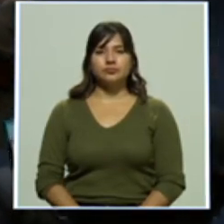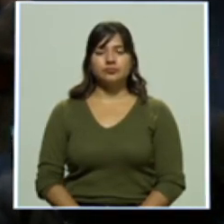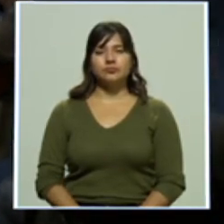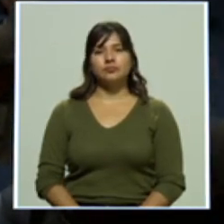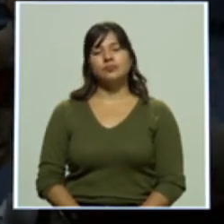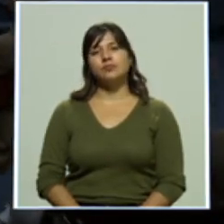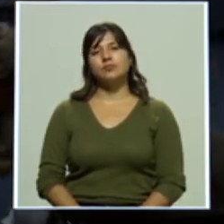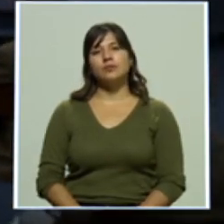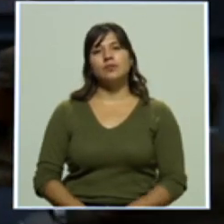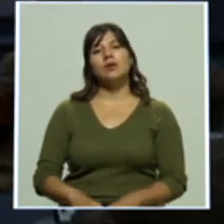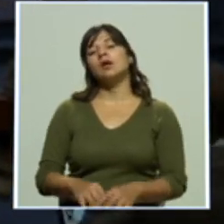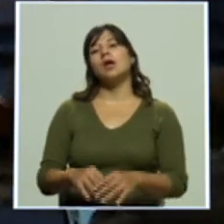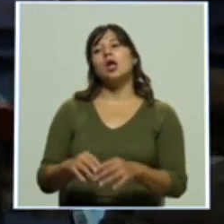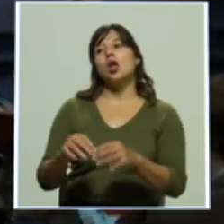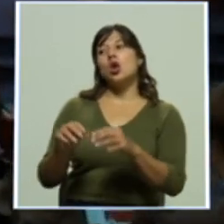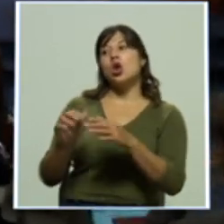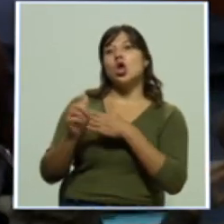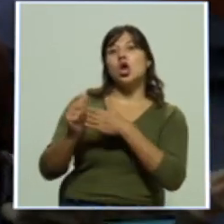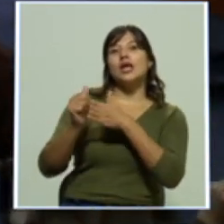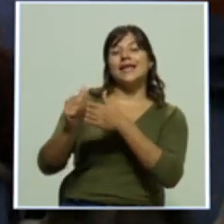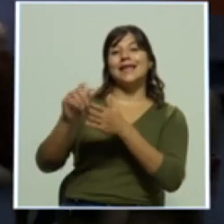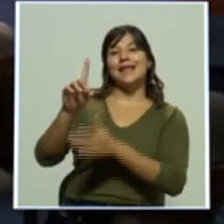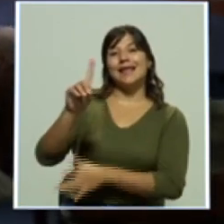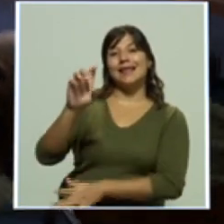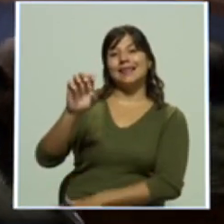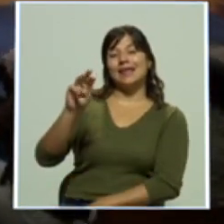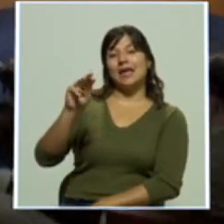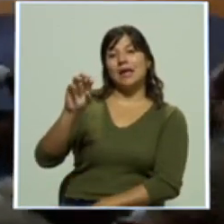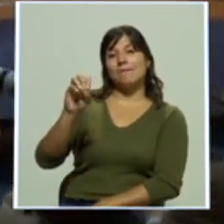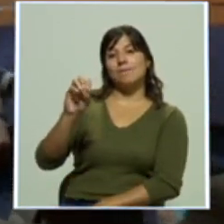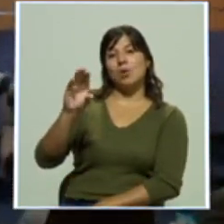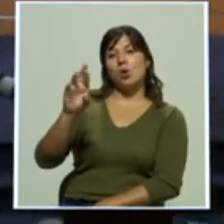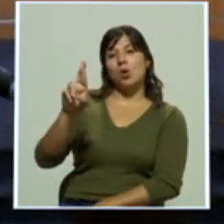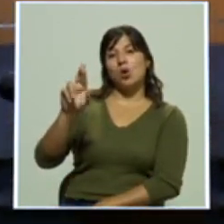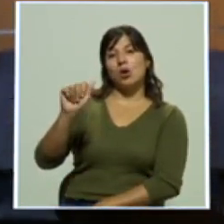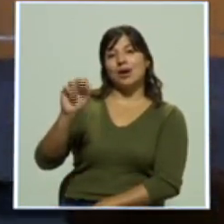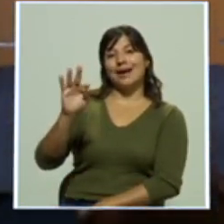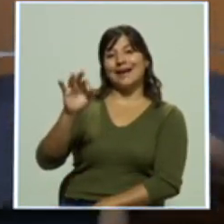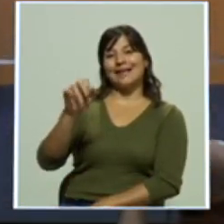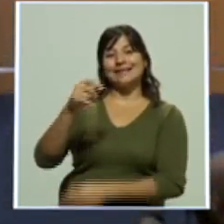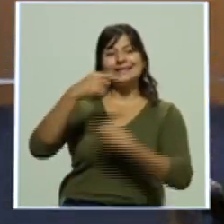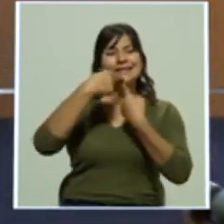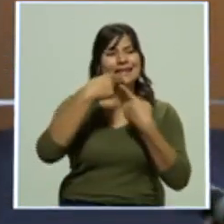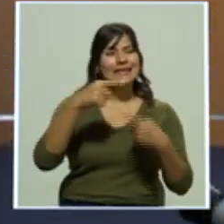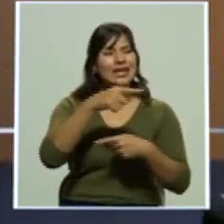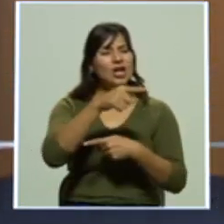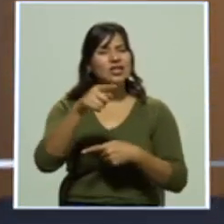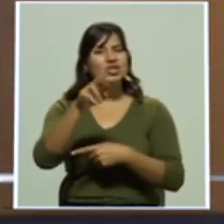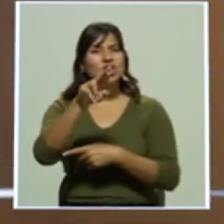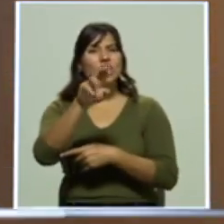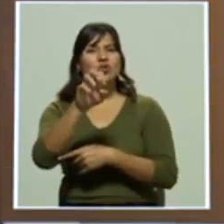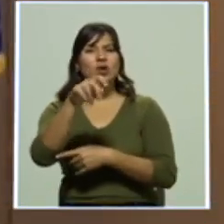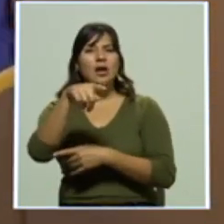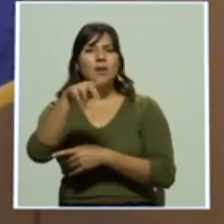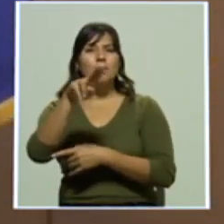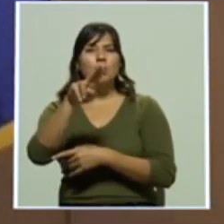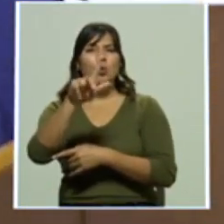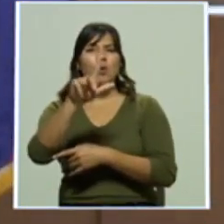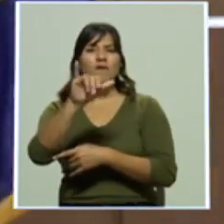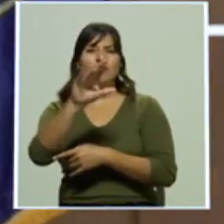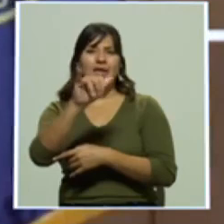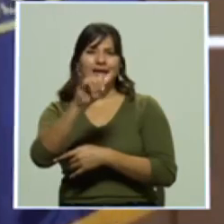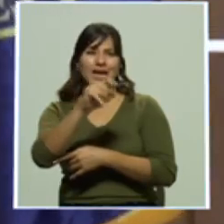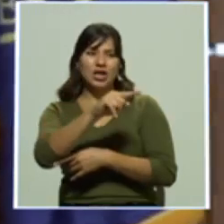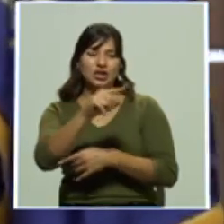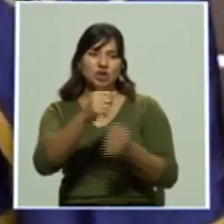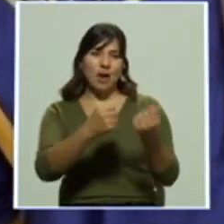Los legisladores demócratas dijeron el jueves a los republicanos que envenenan la democracia por negarse a reconocer la victoria electoral de Joe Biden frente